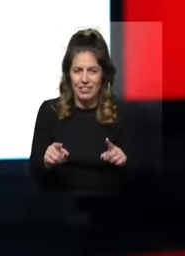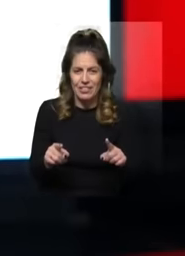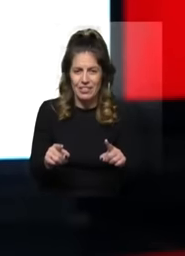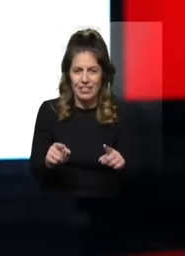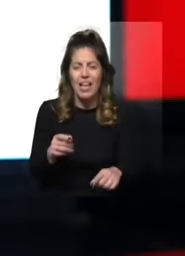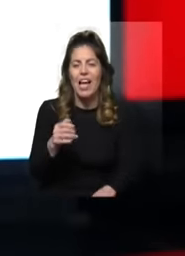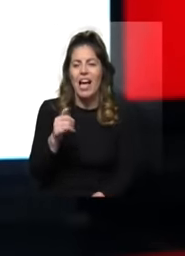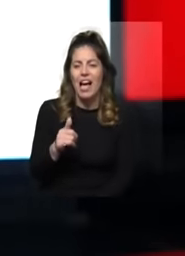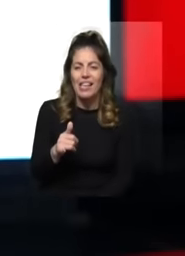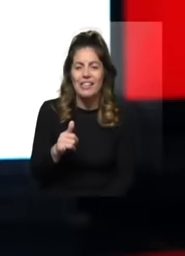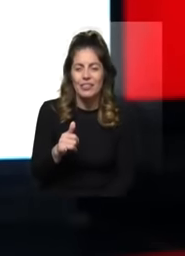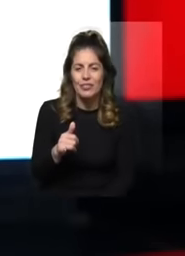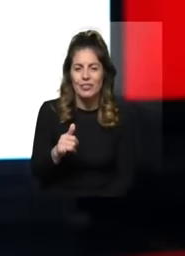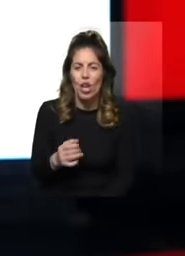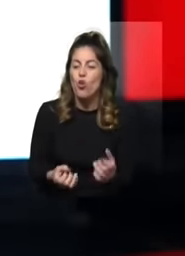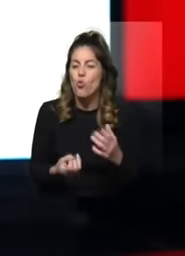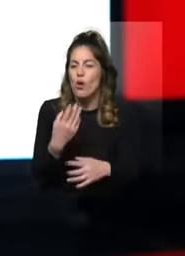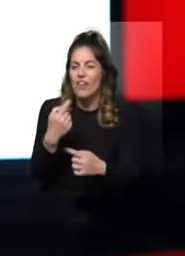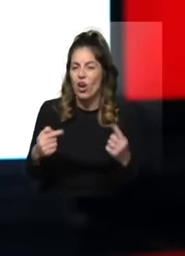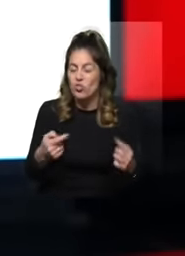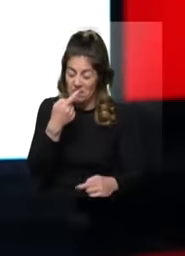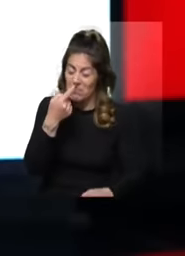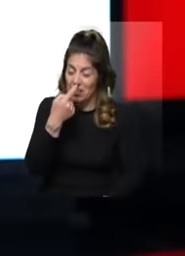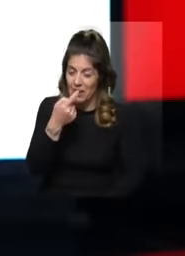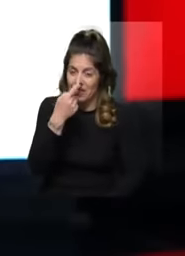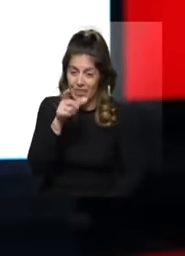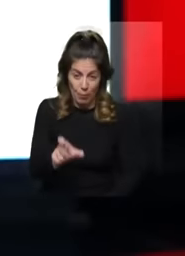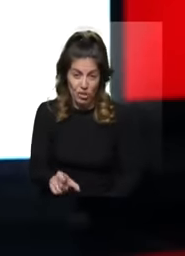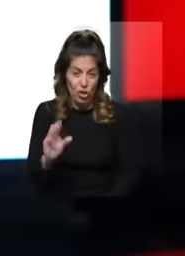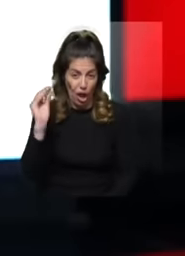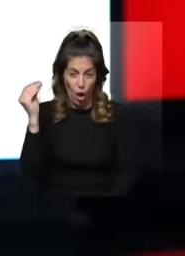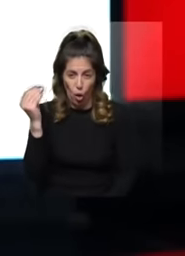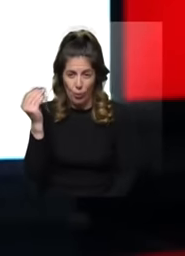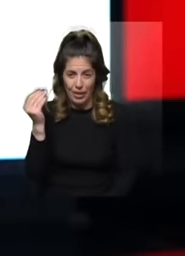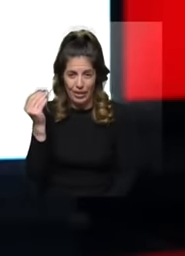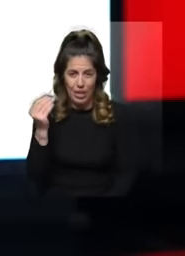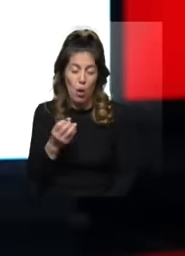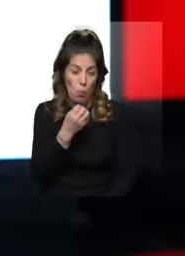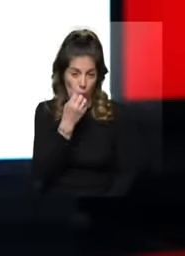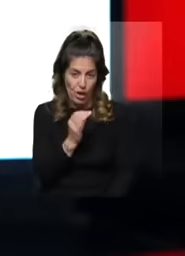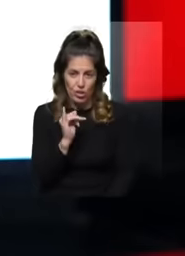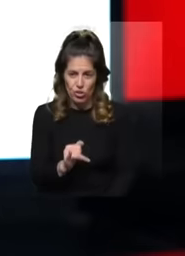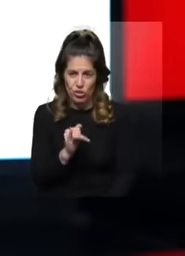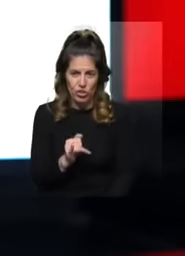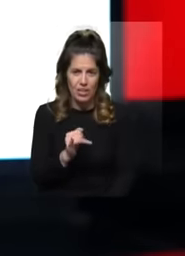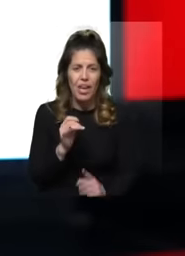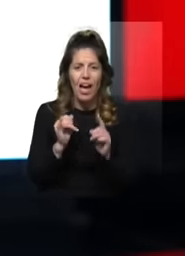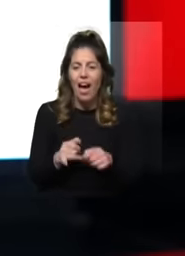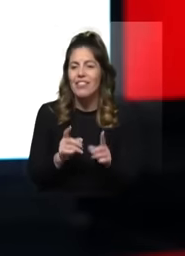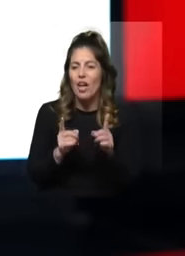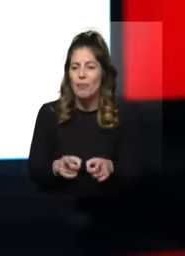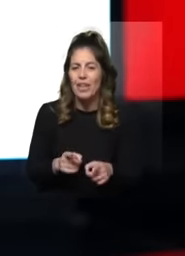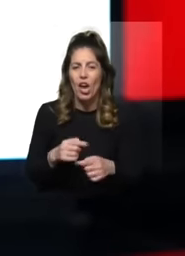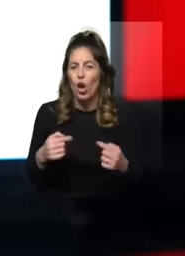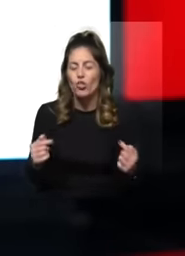Hay nuevas cosas muy interesantes de gente joven. Algunos son muy buenos. ¿Sí? Hay también otras cosas que no